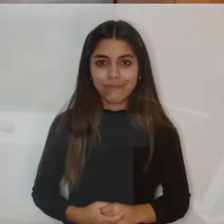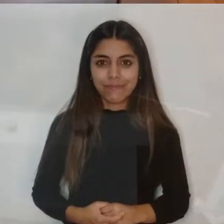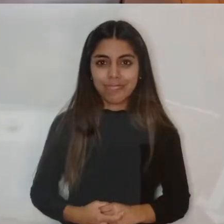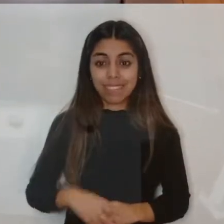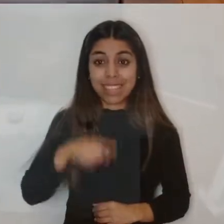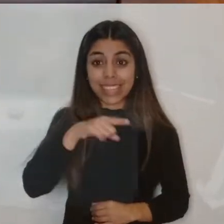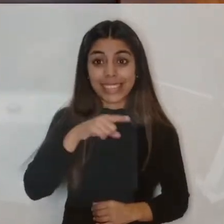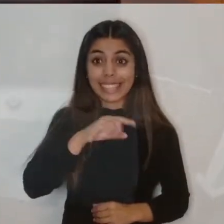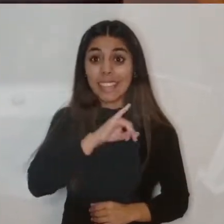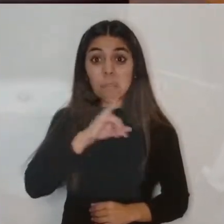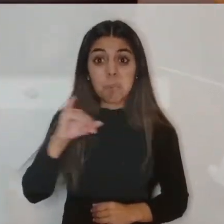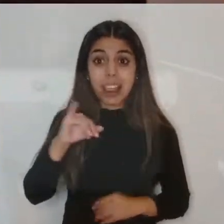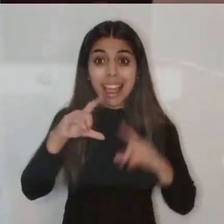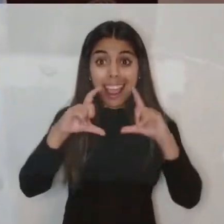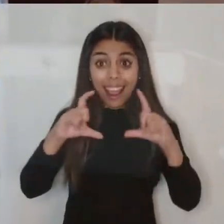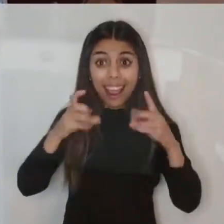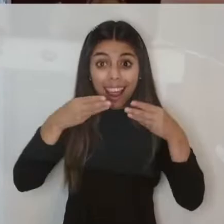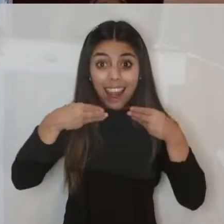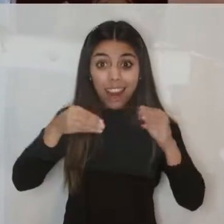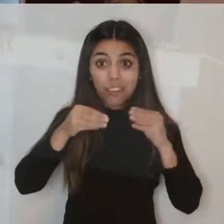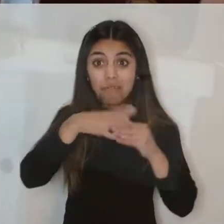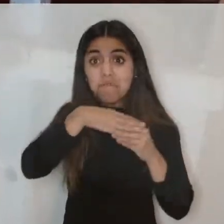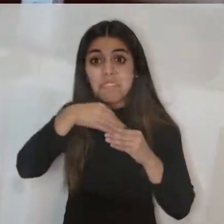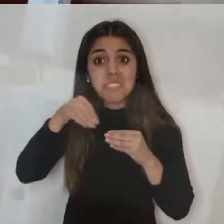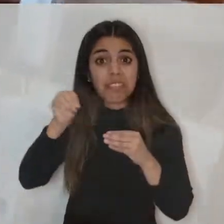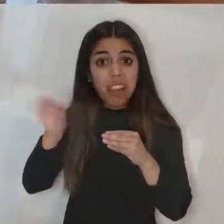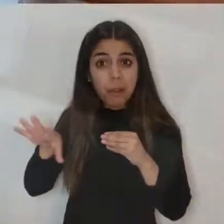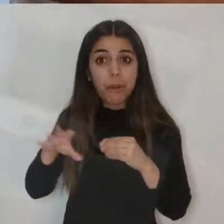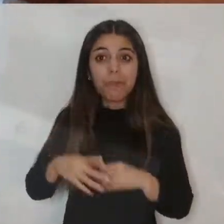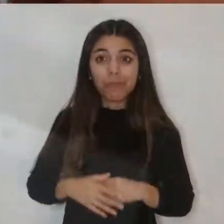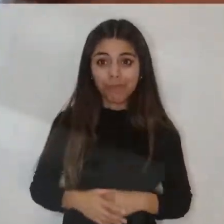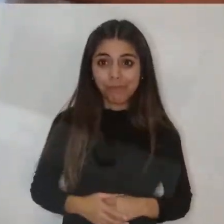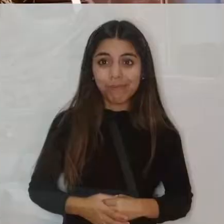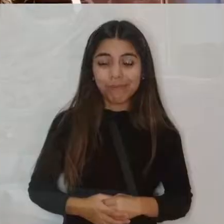Ahí. Y llego y saco el cartón. ¿Ves? Sí.